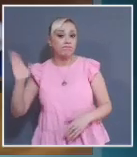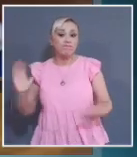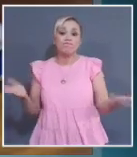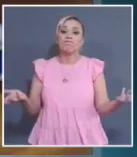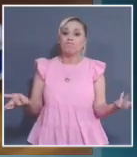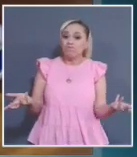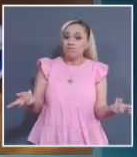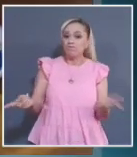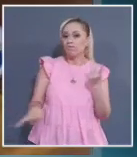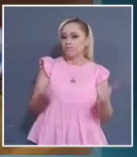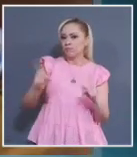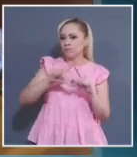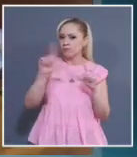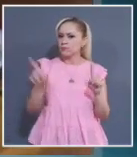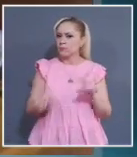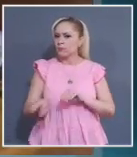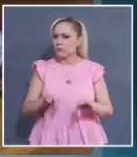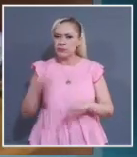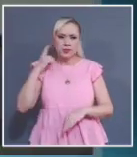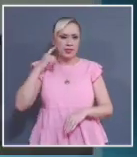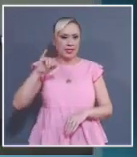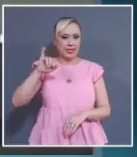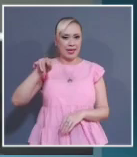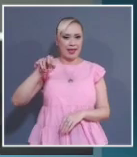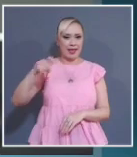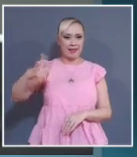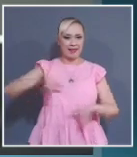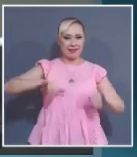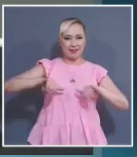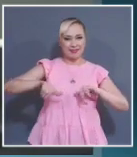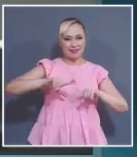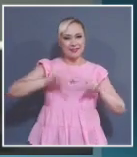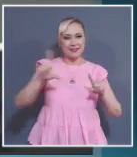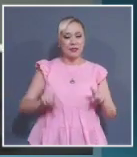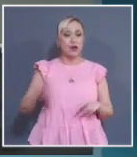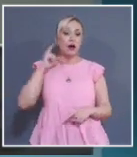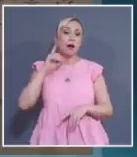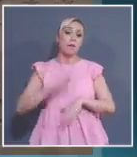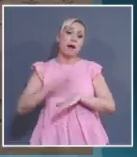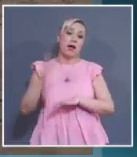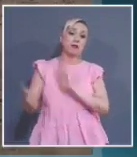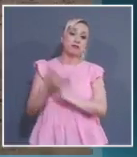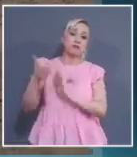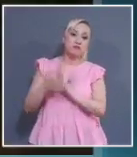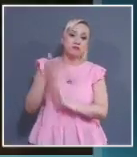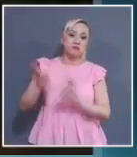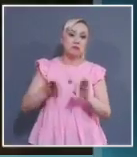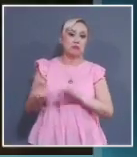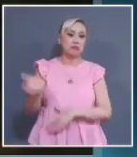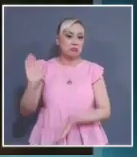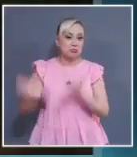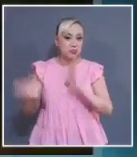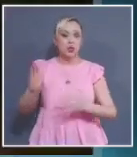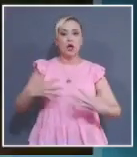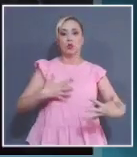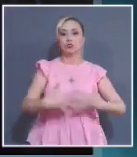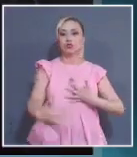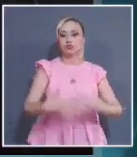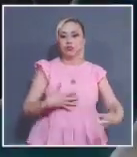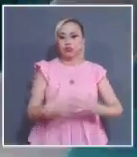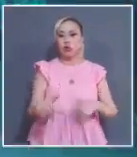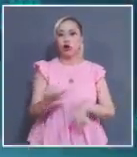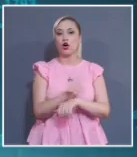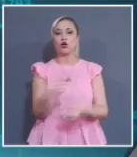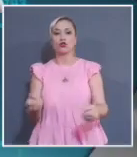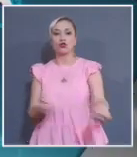y empleo del INEGI. Se perdieron más empleos en la industria de la construcción, seguida de la manufactura, transportes y